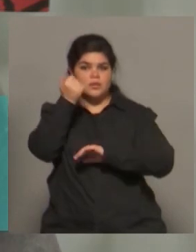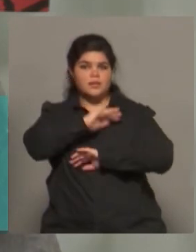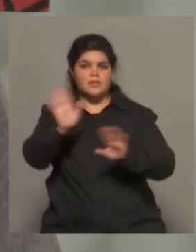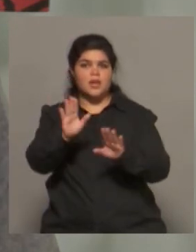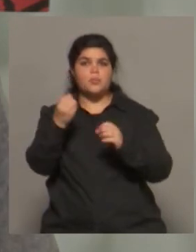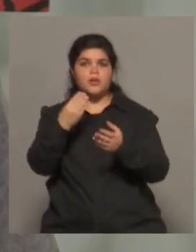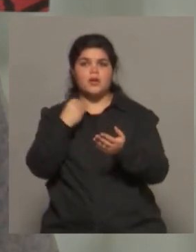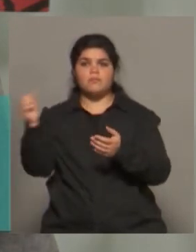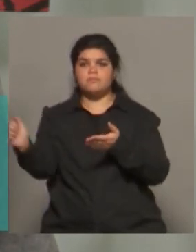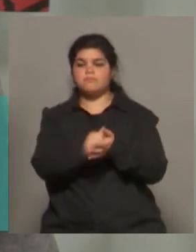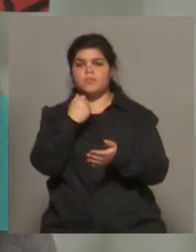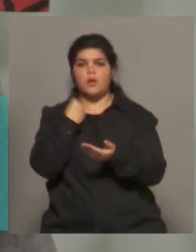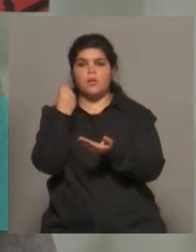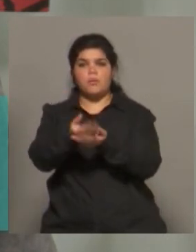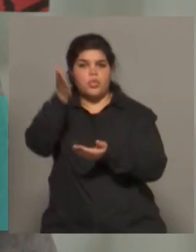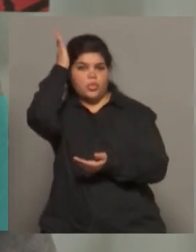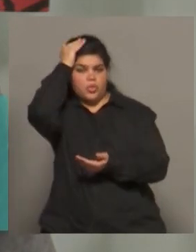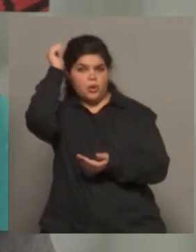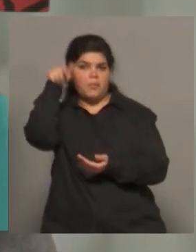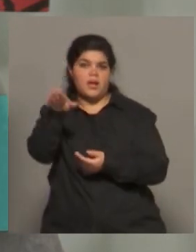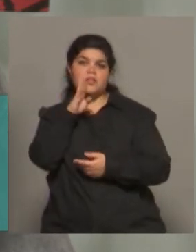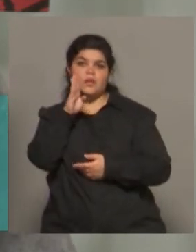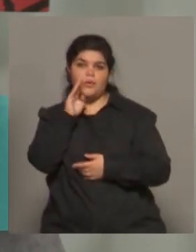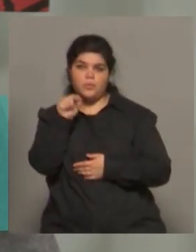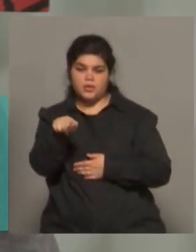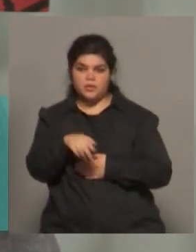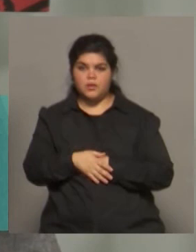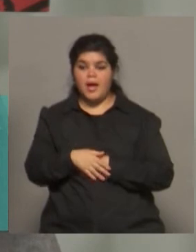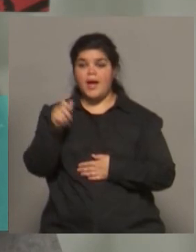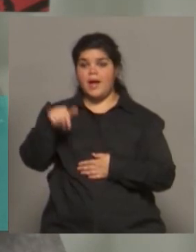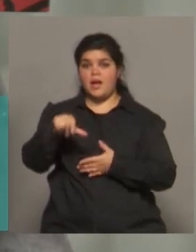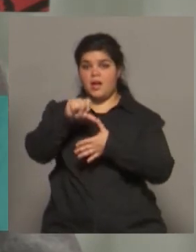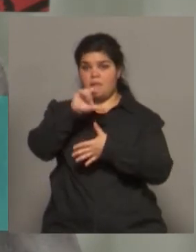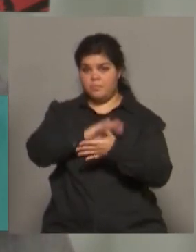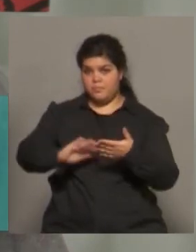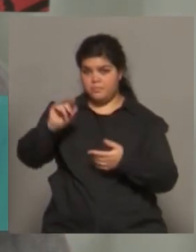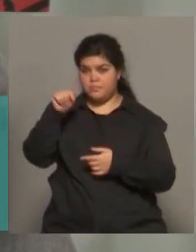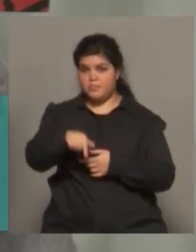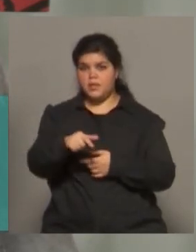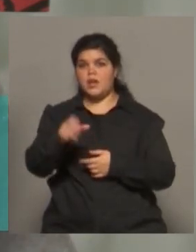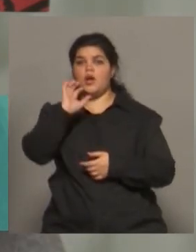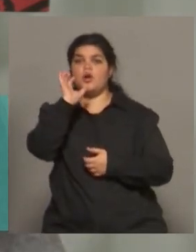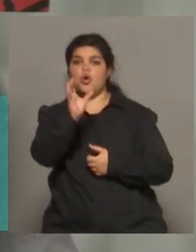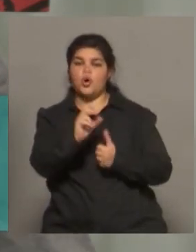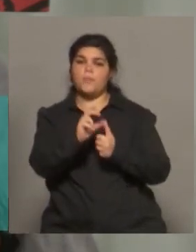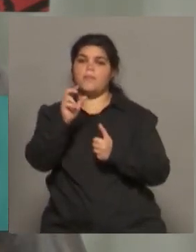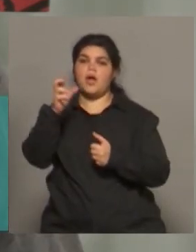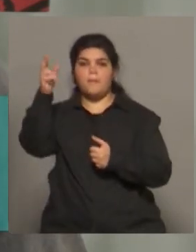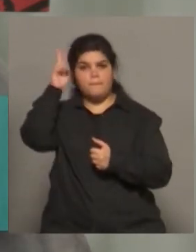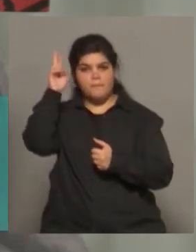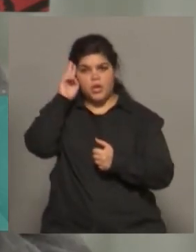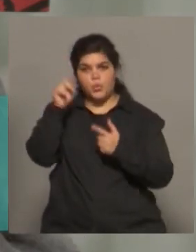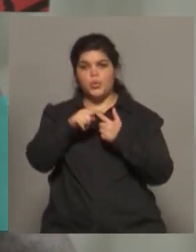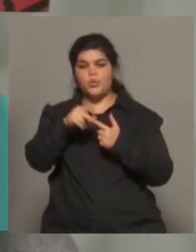el ascenso de Donald Trump a la presidencia de los Estados Unidos. Acá en América Latina, Colombia, Perú,